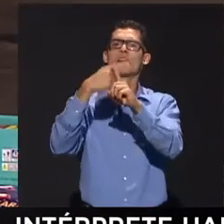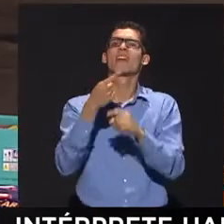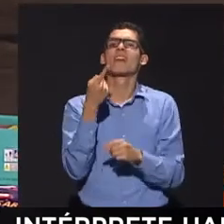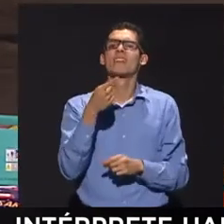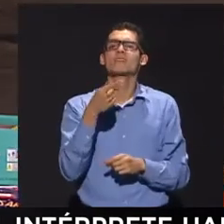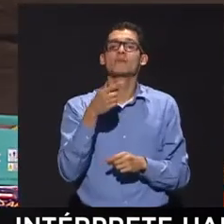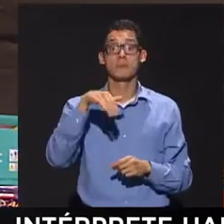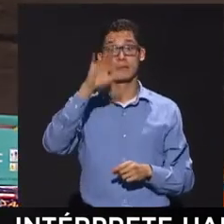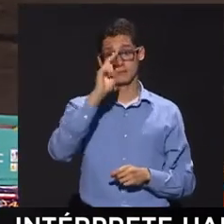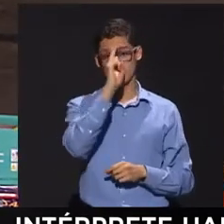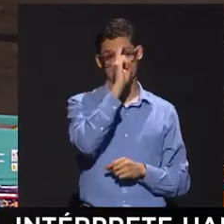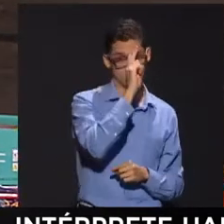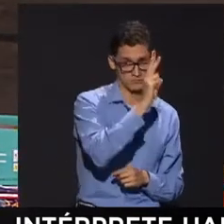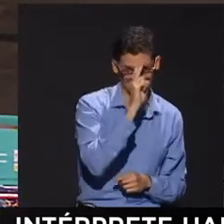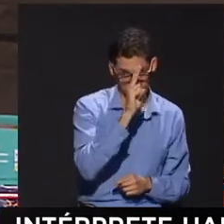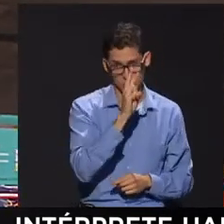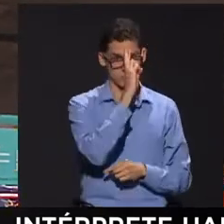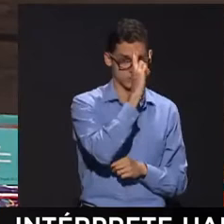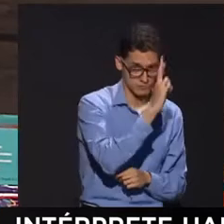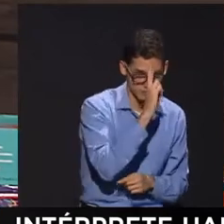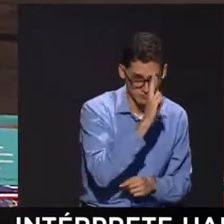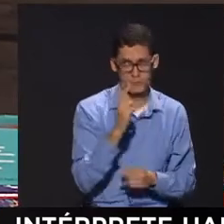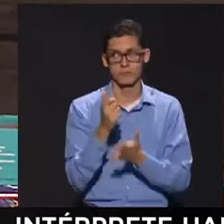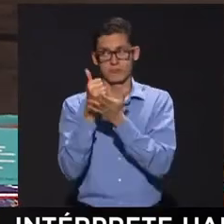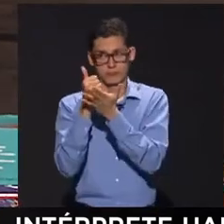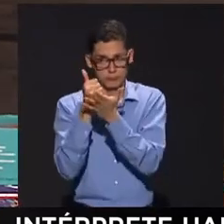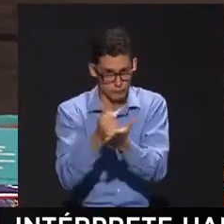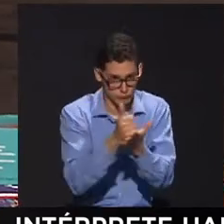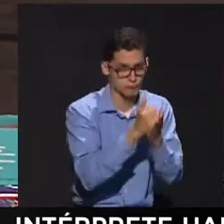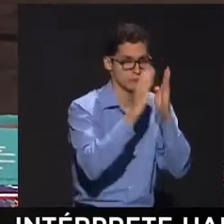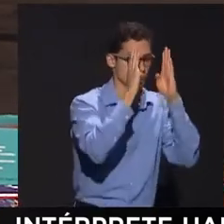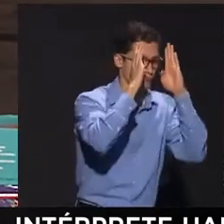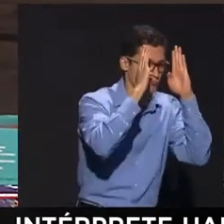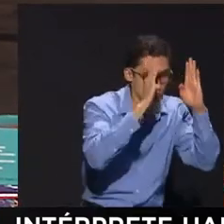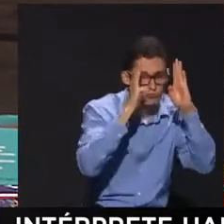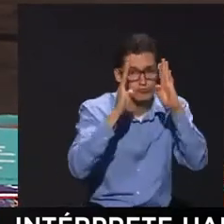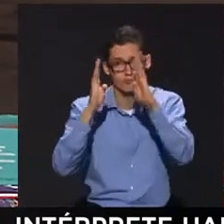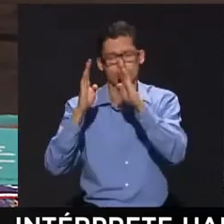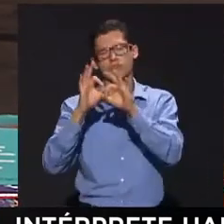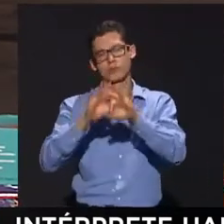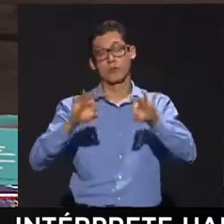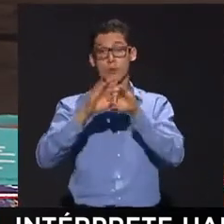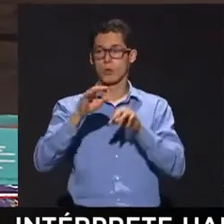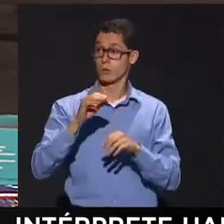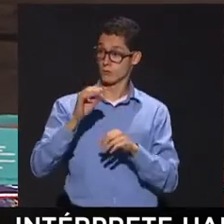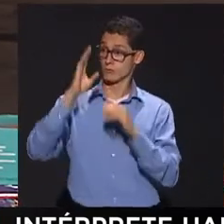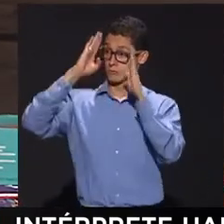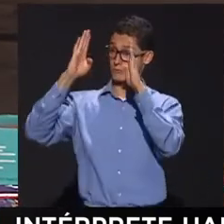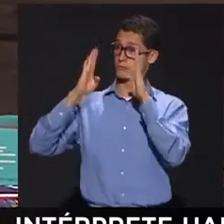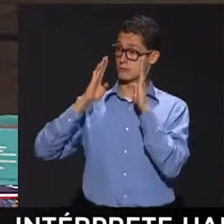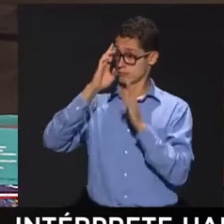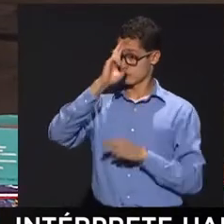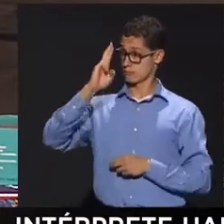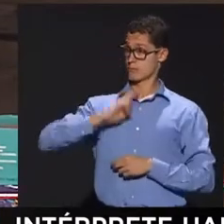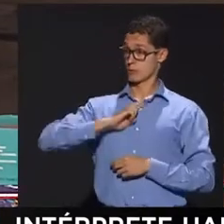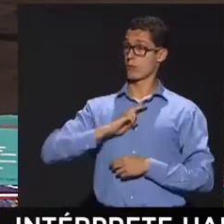el respeto, en la responsabilidad, en el sentirse pertenecientes. Eso es muy importante, pero eso tiene que surgir desde